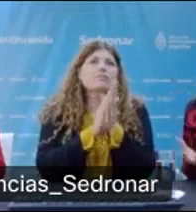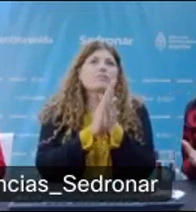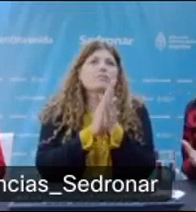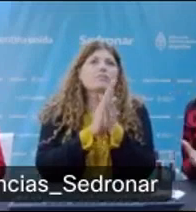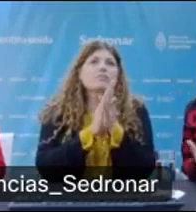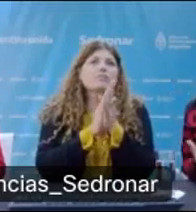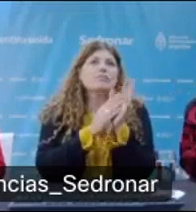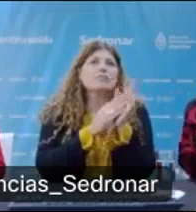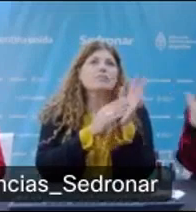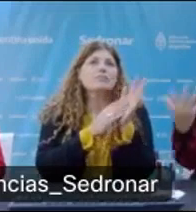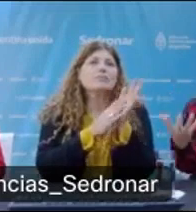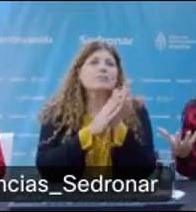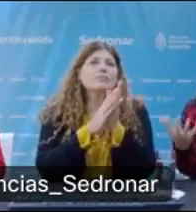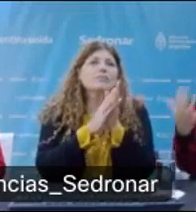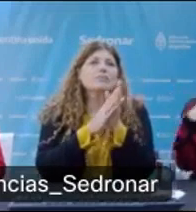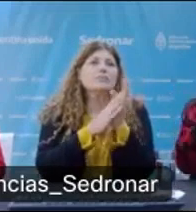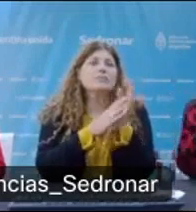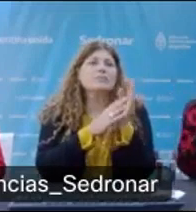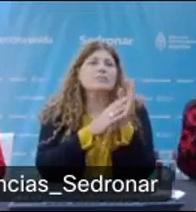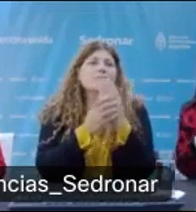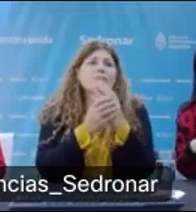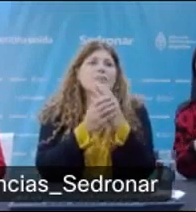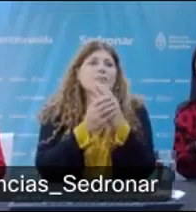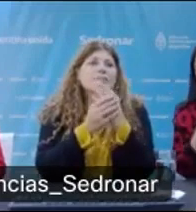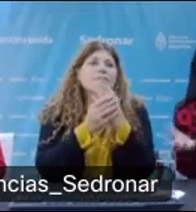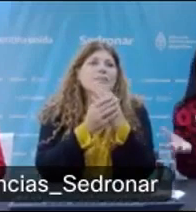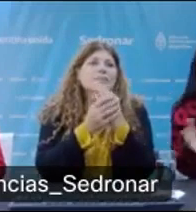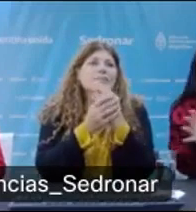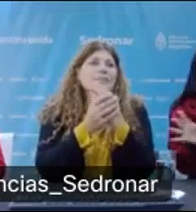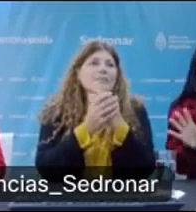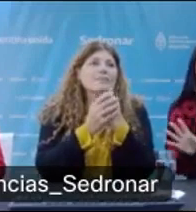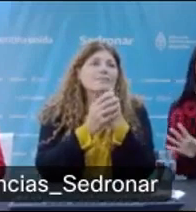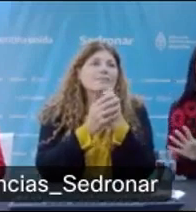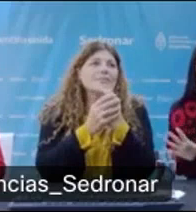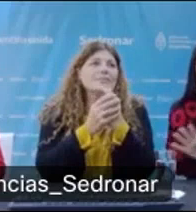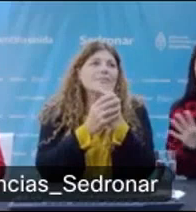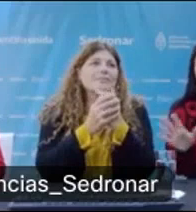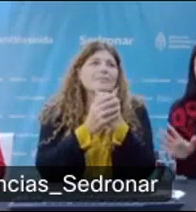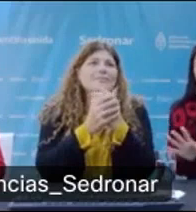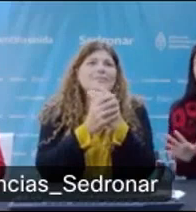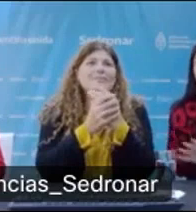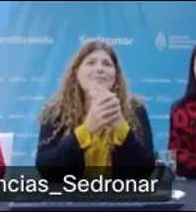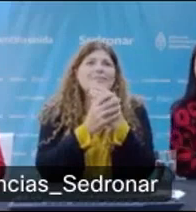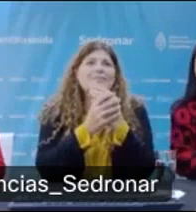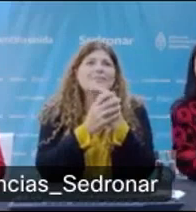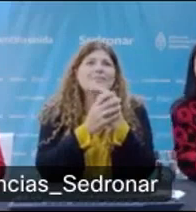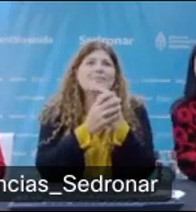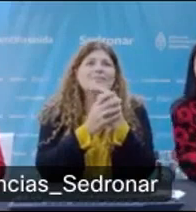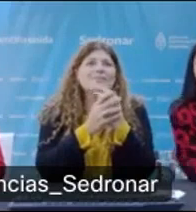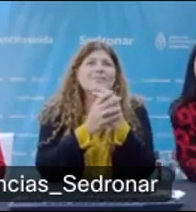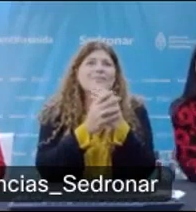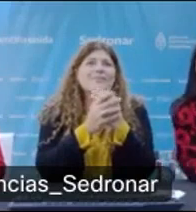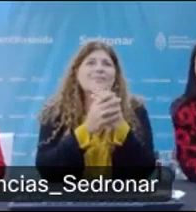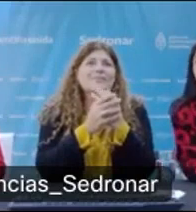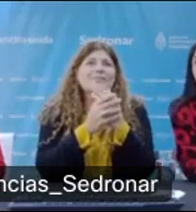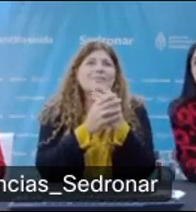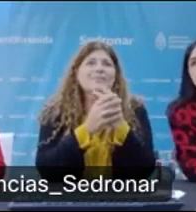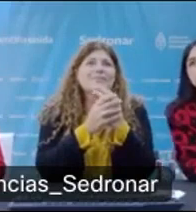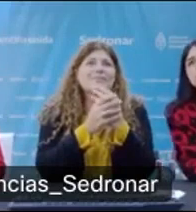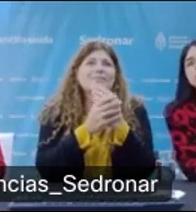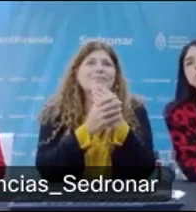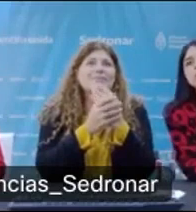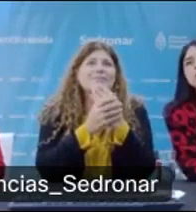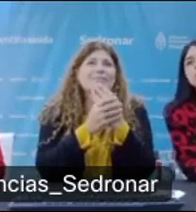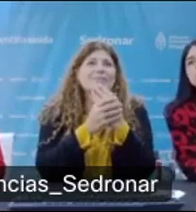una de las propuestas, sabemos que hay universidades que estuvieron la otra vez y hay otras que son nuevas que se suman esta vez por primera vez. Pero el año pasado una